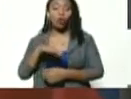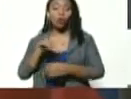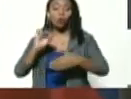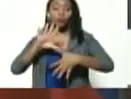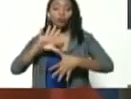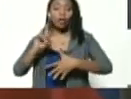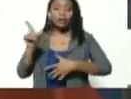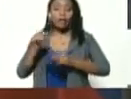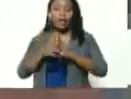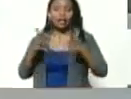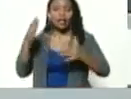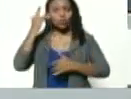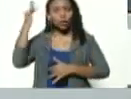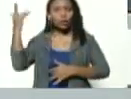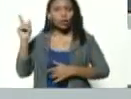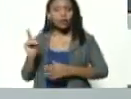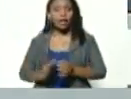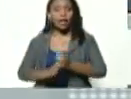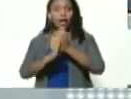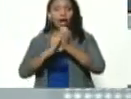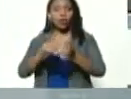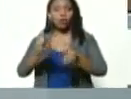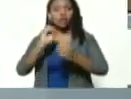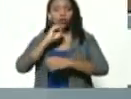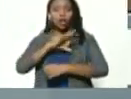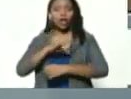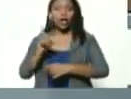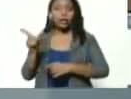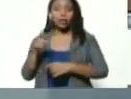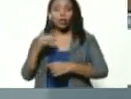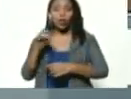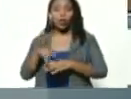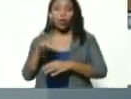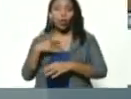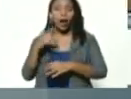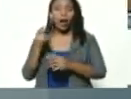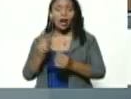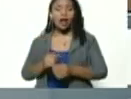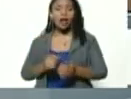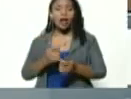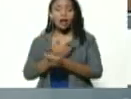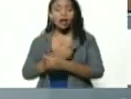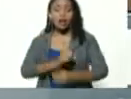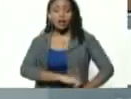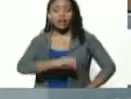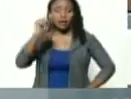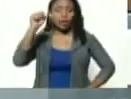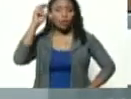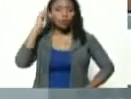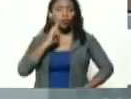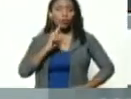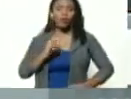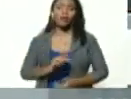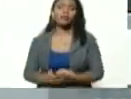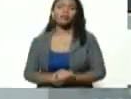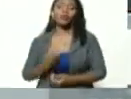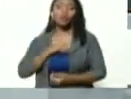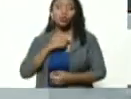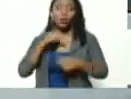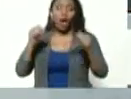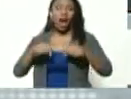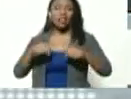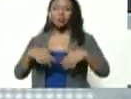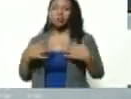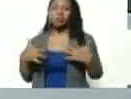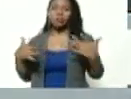ese gran sueño, esa herencia, ese legado histórico que nos dejó el libertador Simón Bolívar. Y estamos presentes precisamente